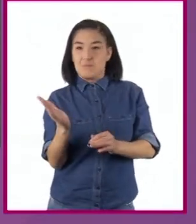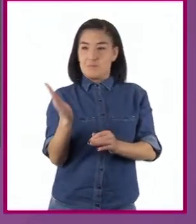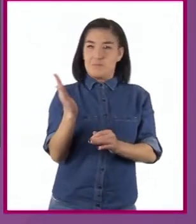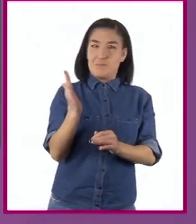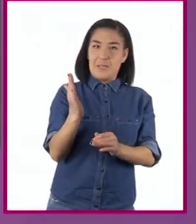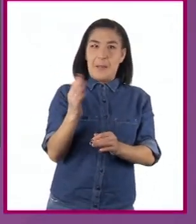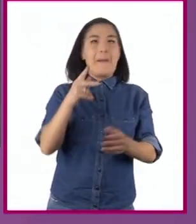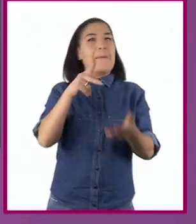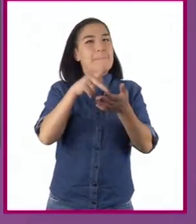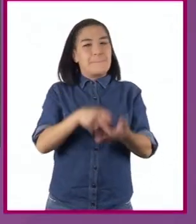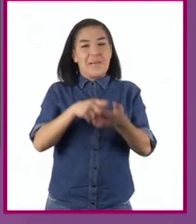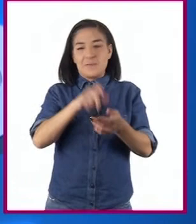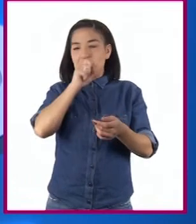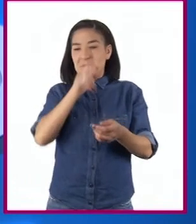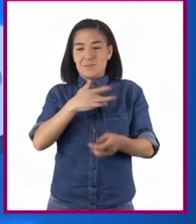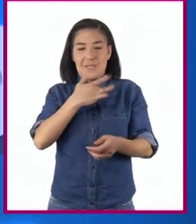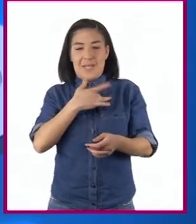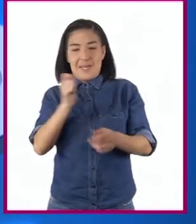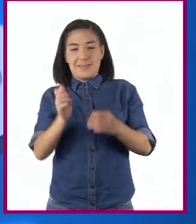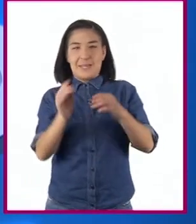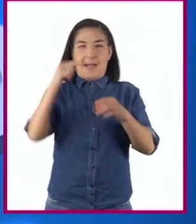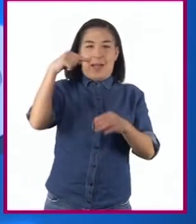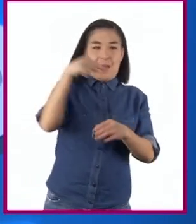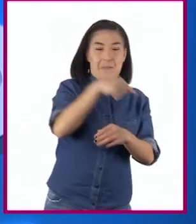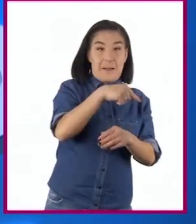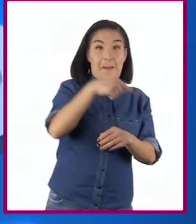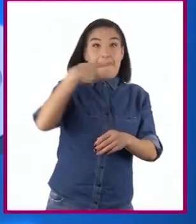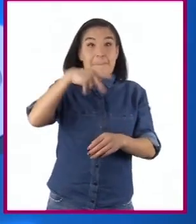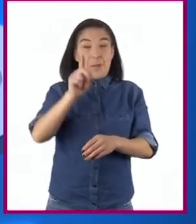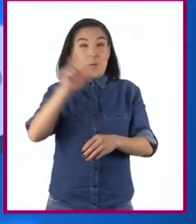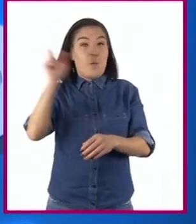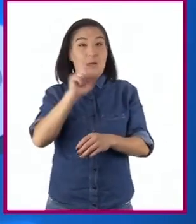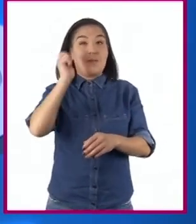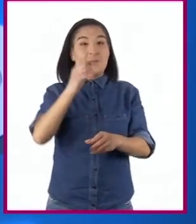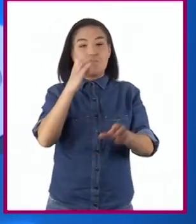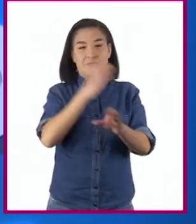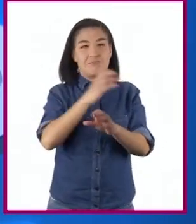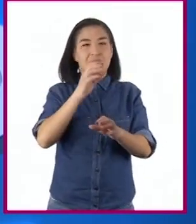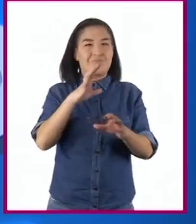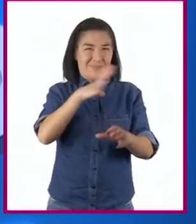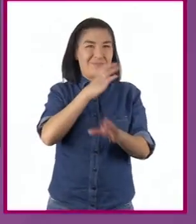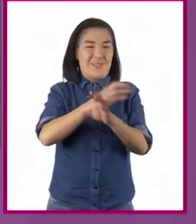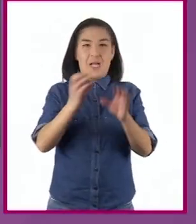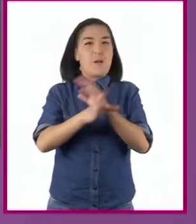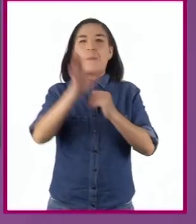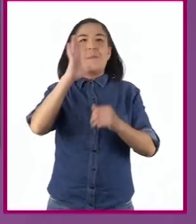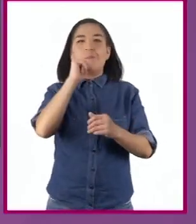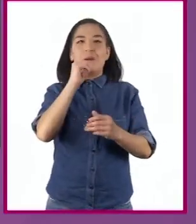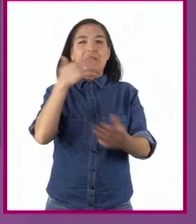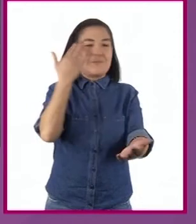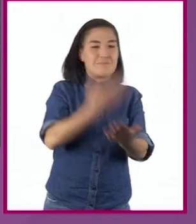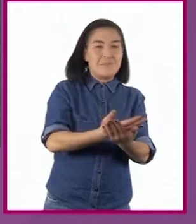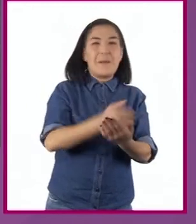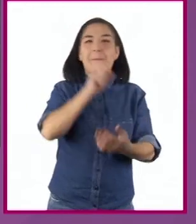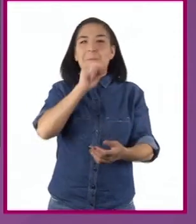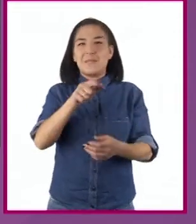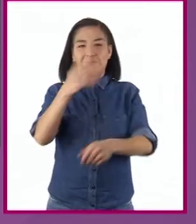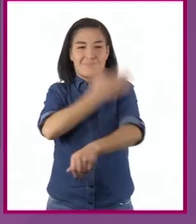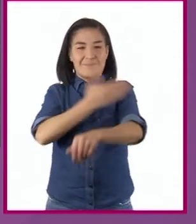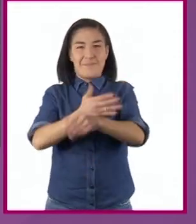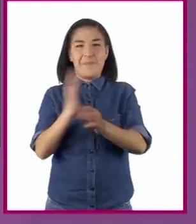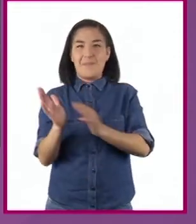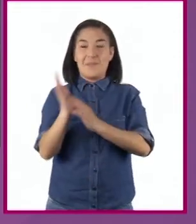sigue actuando hacia abajo, pero el objeto no puede caerse porque está en la tabla. Se puede mover solo en la